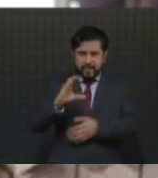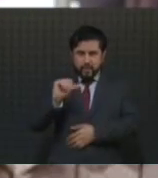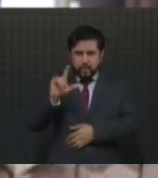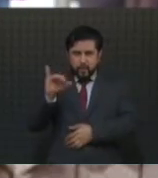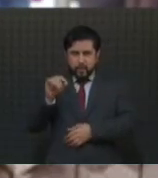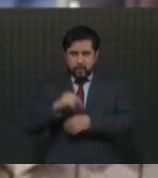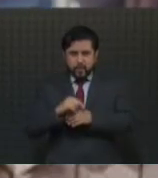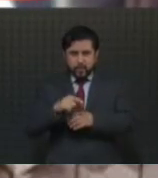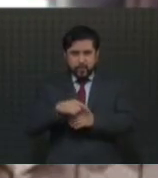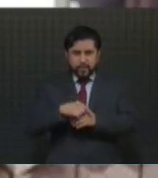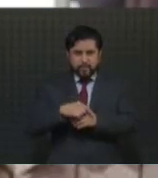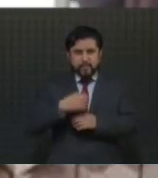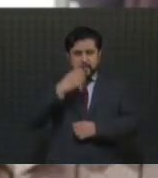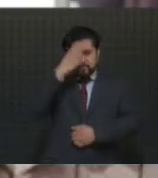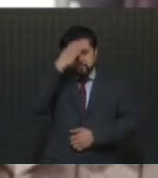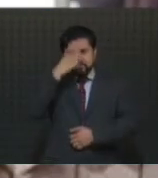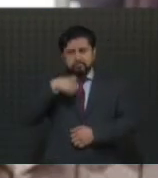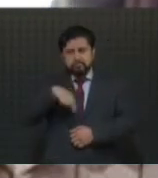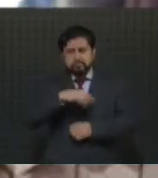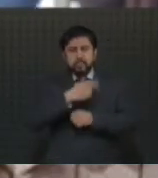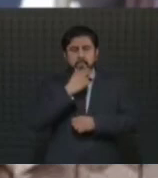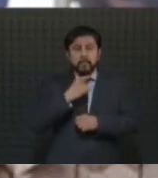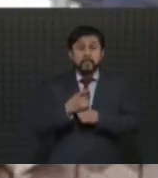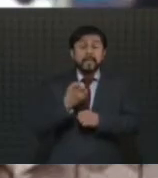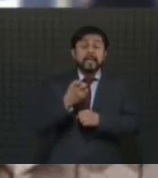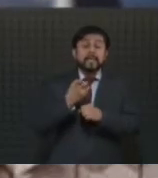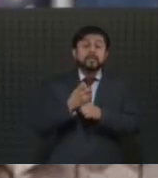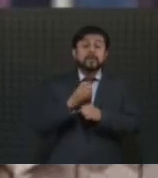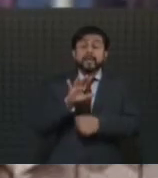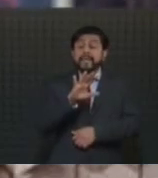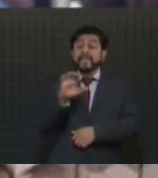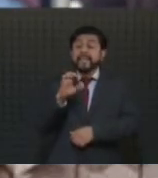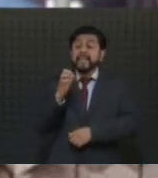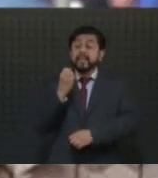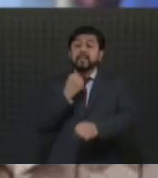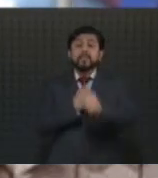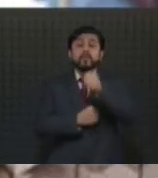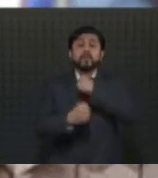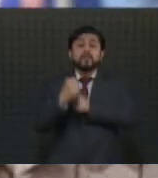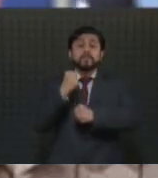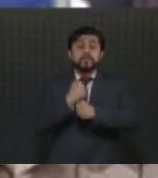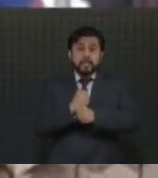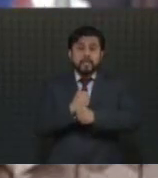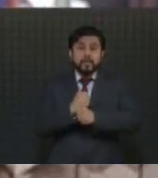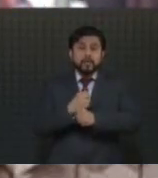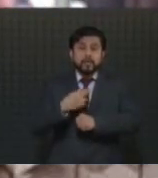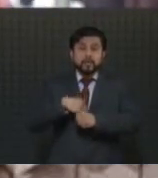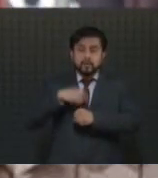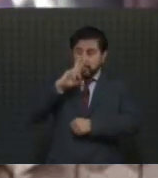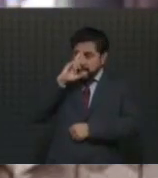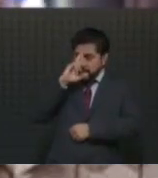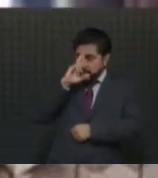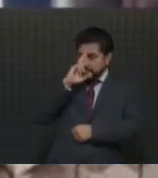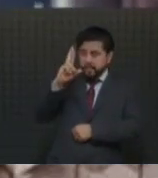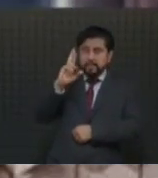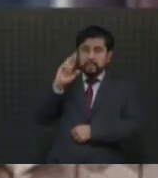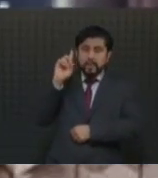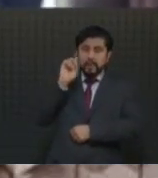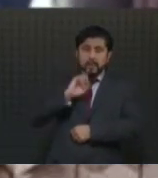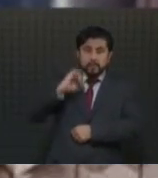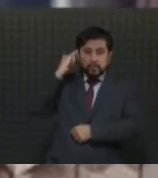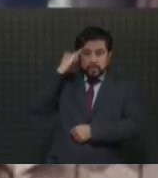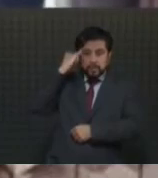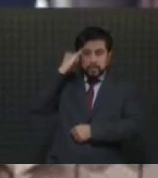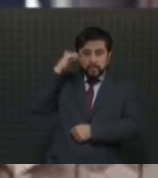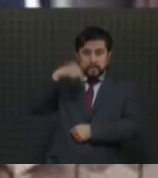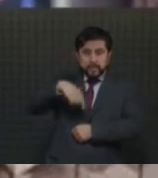Raza, es el gran reconocimiento a los 500 años de resistencia a las mujeres indígenas de nuestro